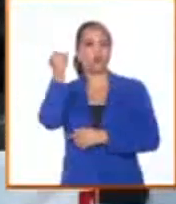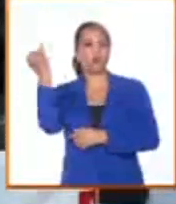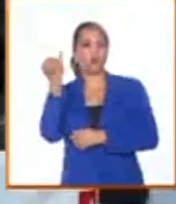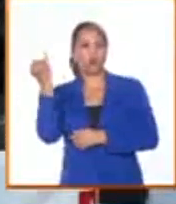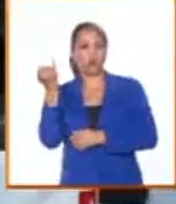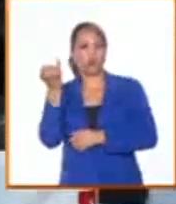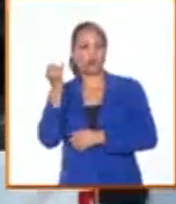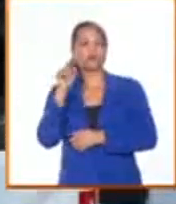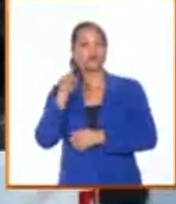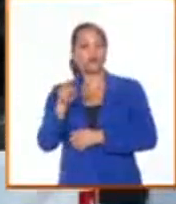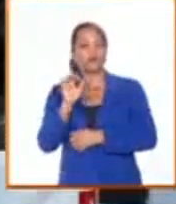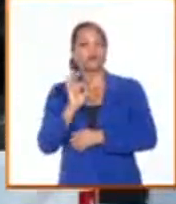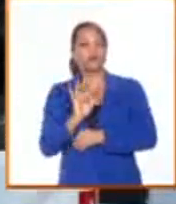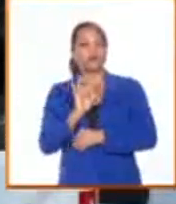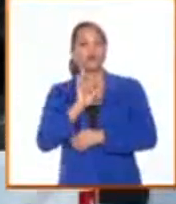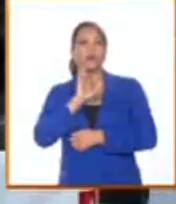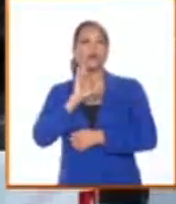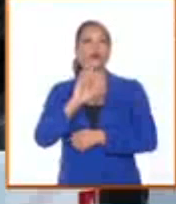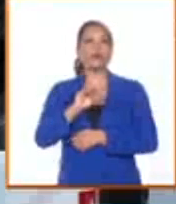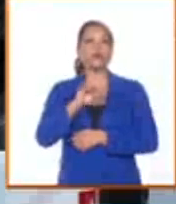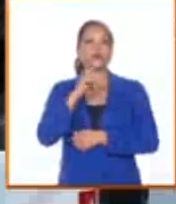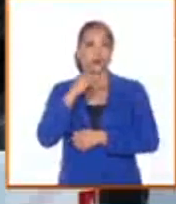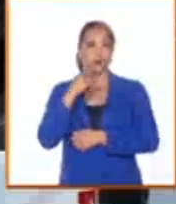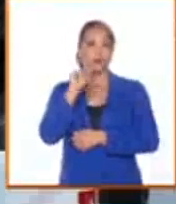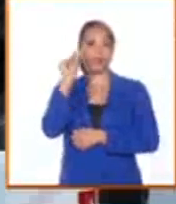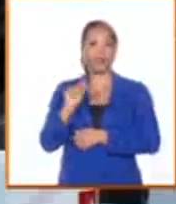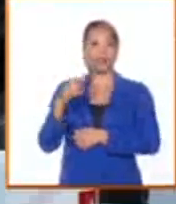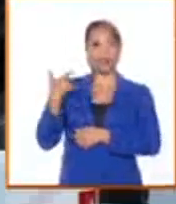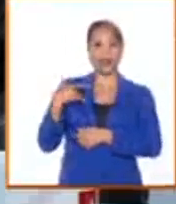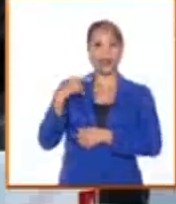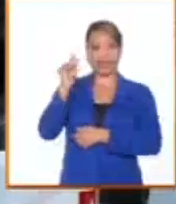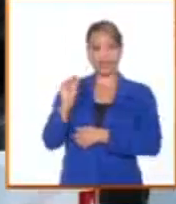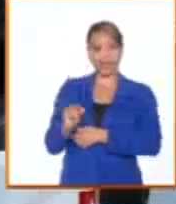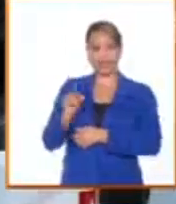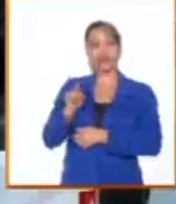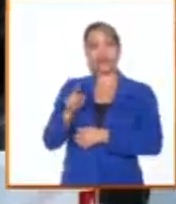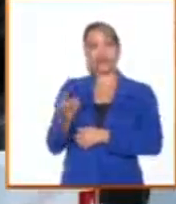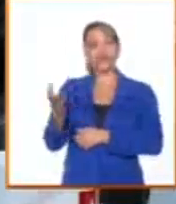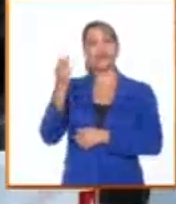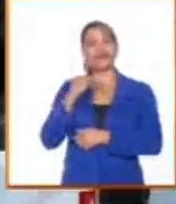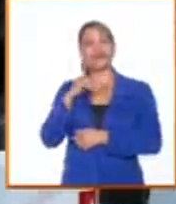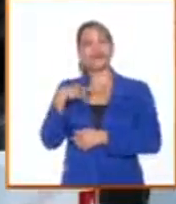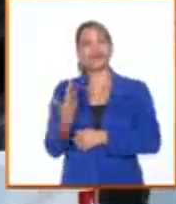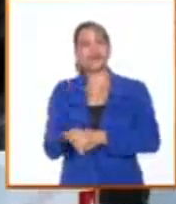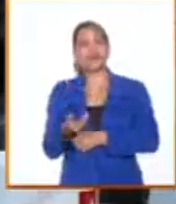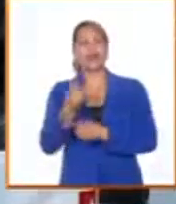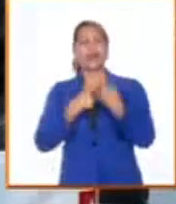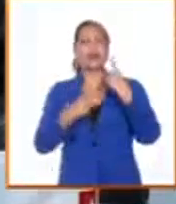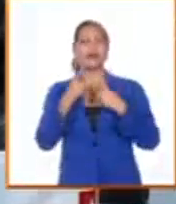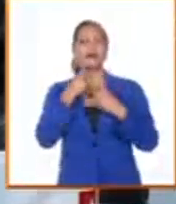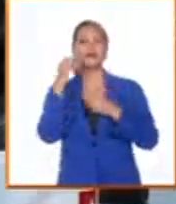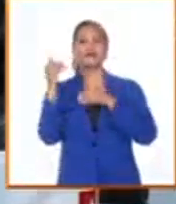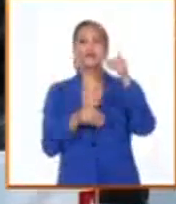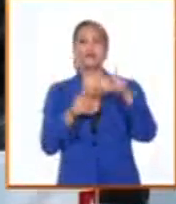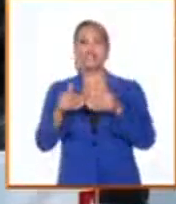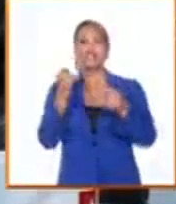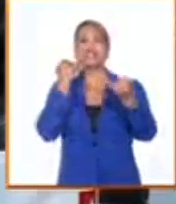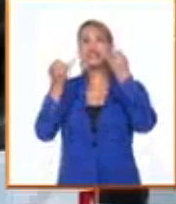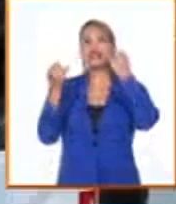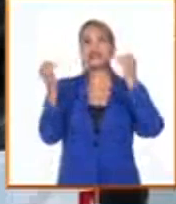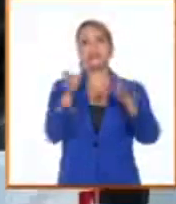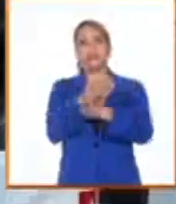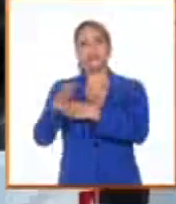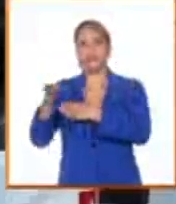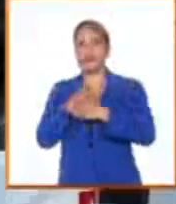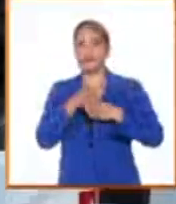comunicacional, como ha dicho el teórico argentino Washington Uranga, es una plaza simbólica donde están presentes intereses de todo tipo y